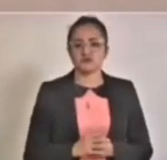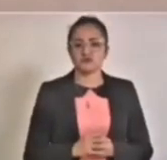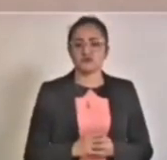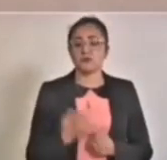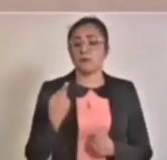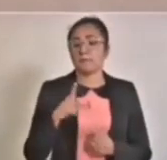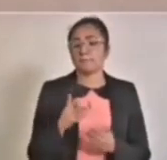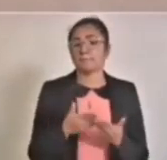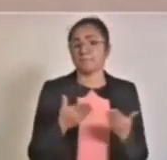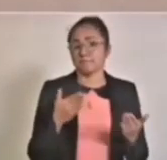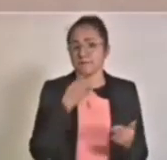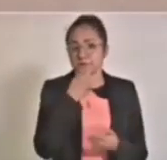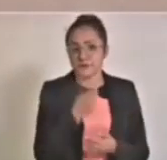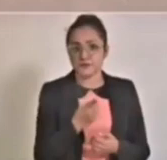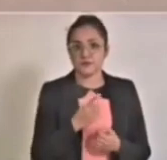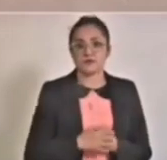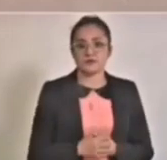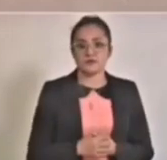Pero repito,